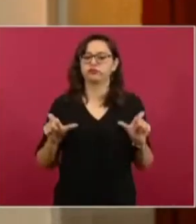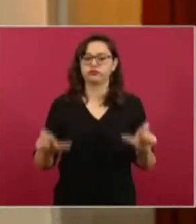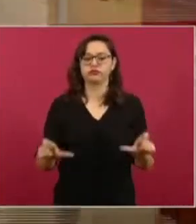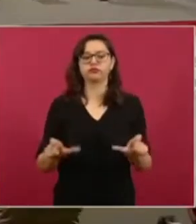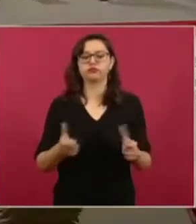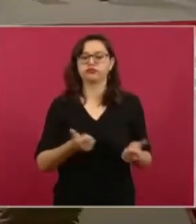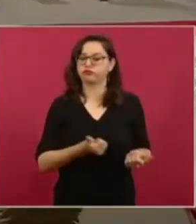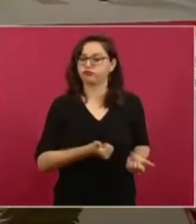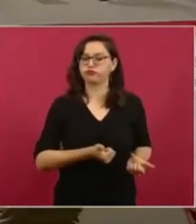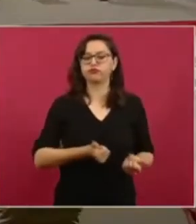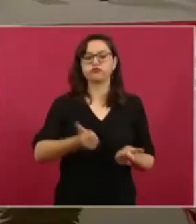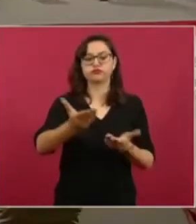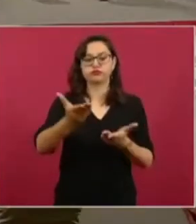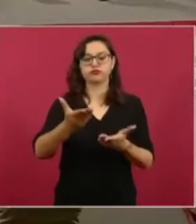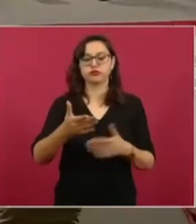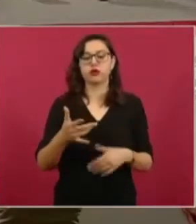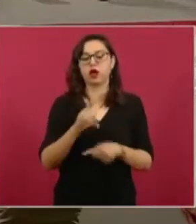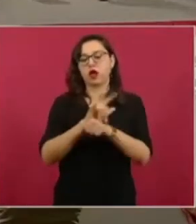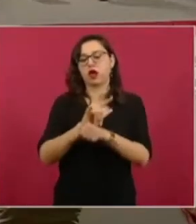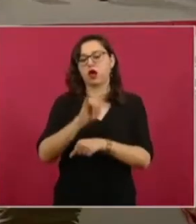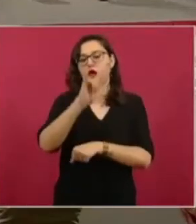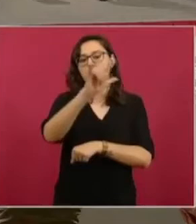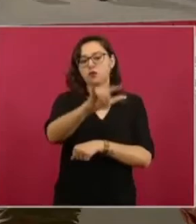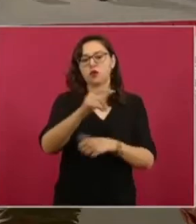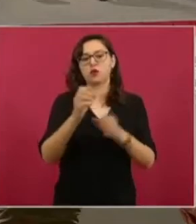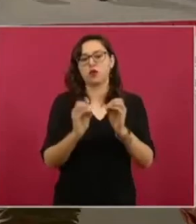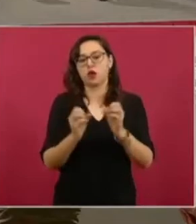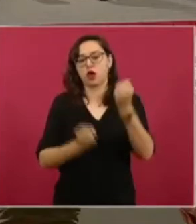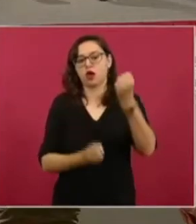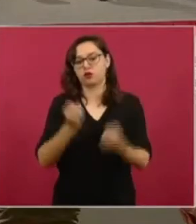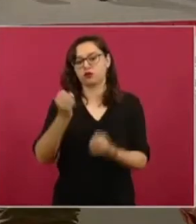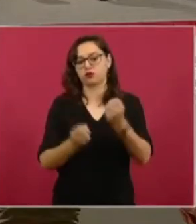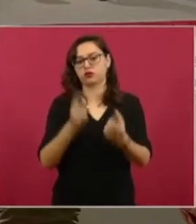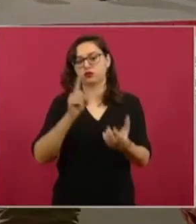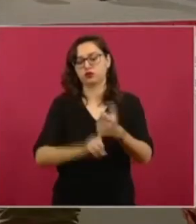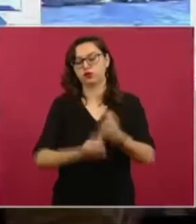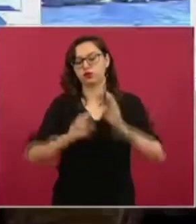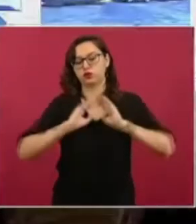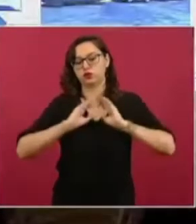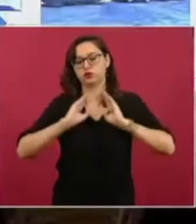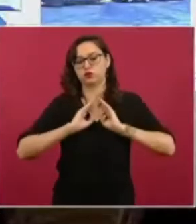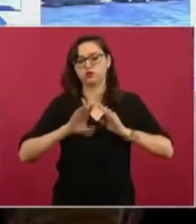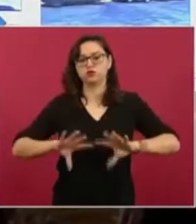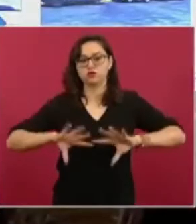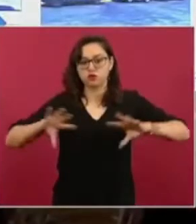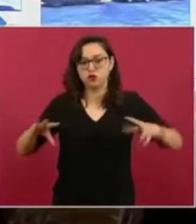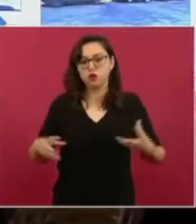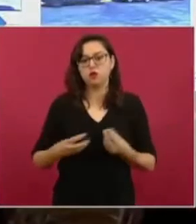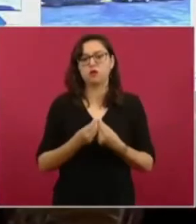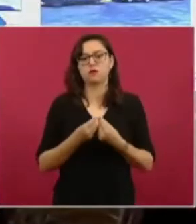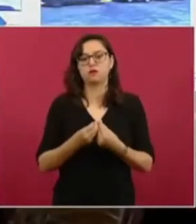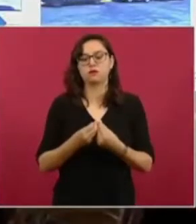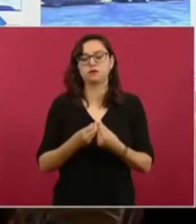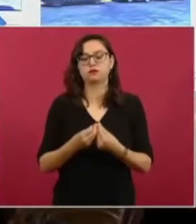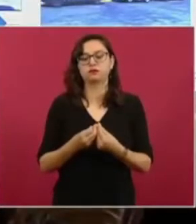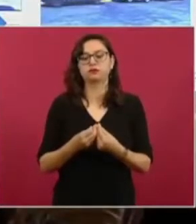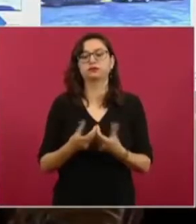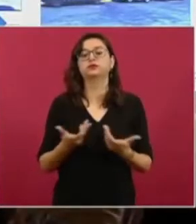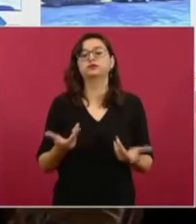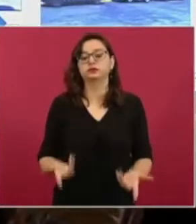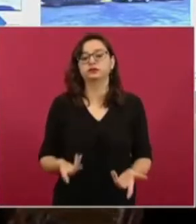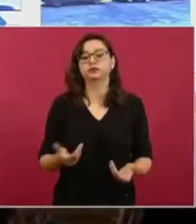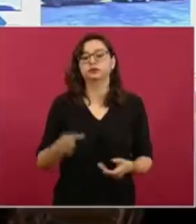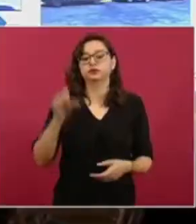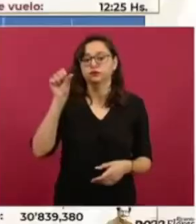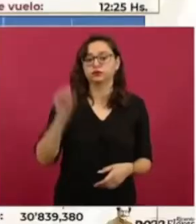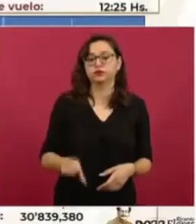a través de los aviones de Fuerza Aérea Mexicana. Adelante, aquí tenemos un resumen. Estaremos entonces distribuyendo el